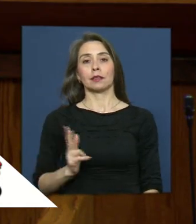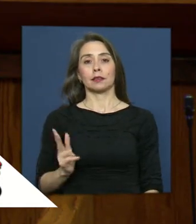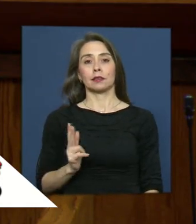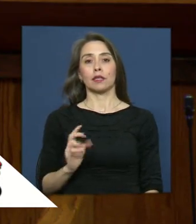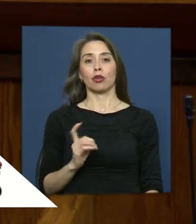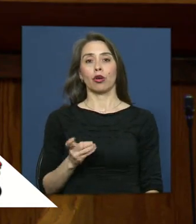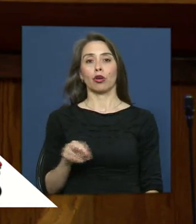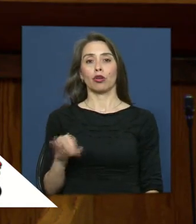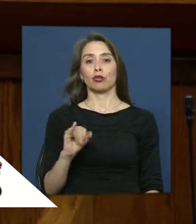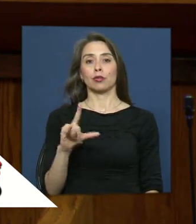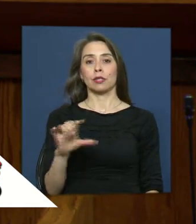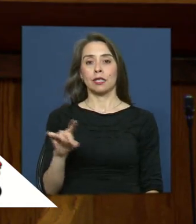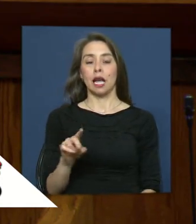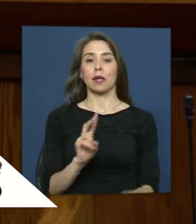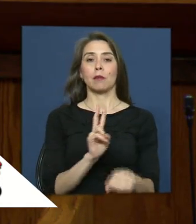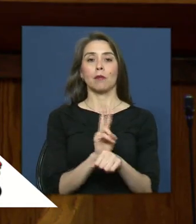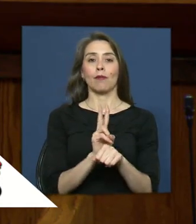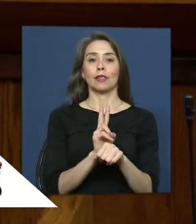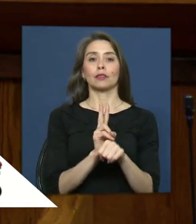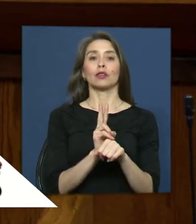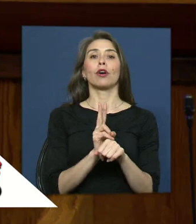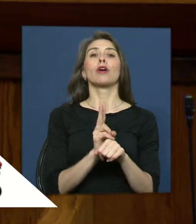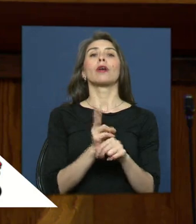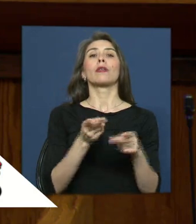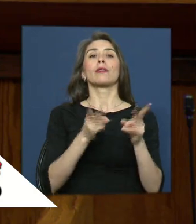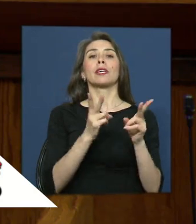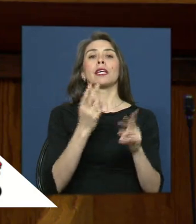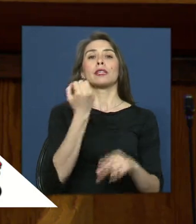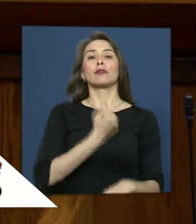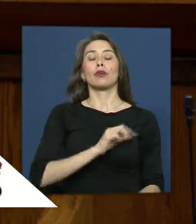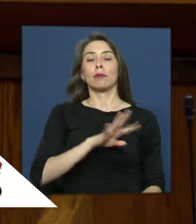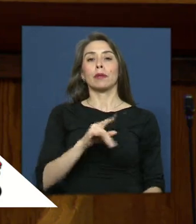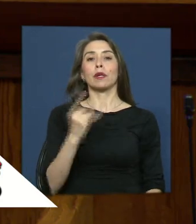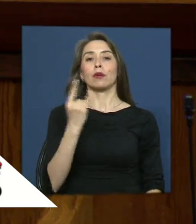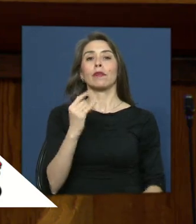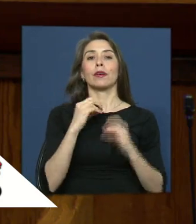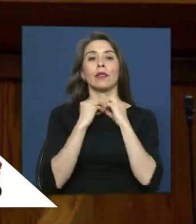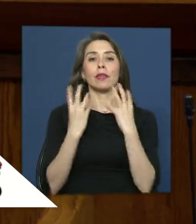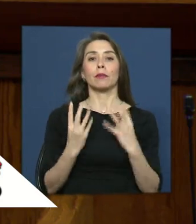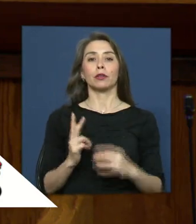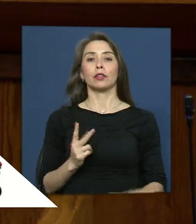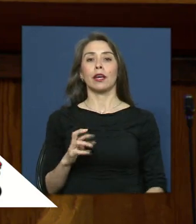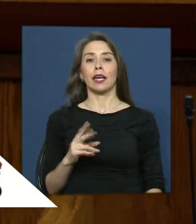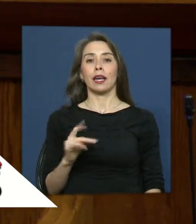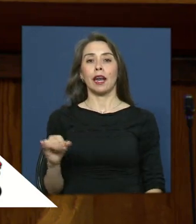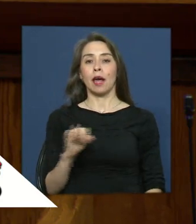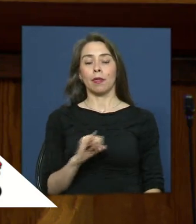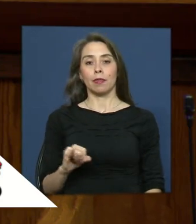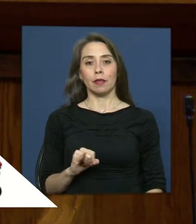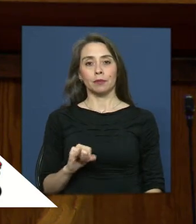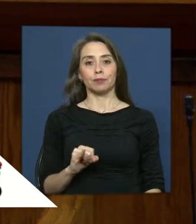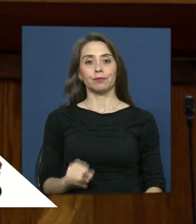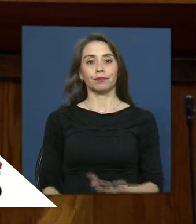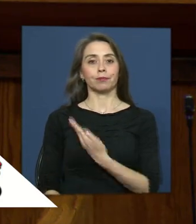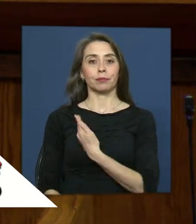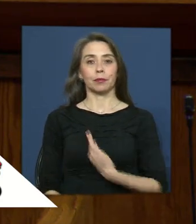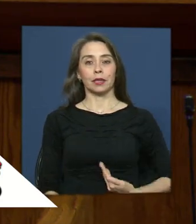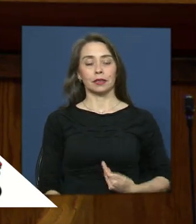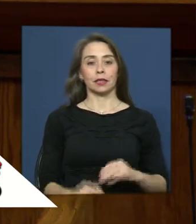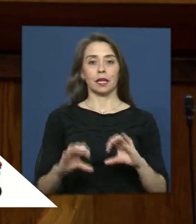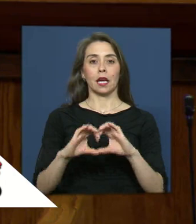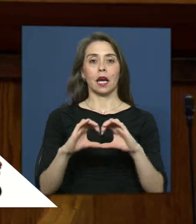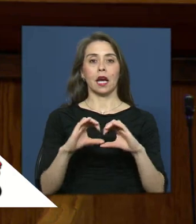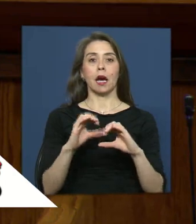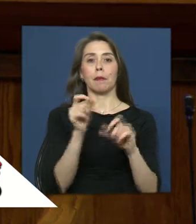Pablo González, al profesor de los Derechos Penales de la Universidad Diego Portales, el señor Héctor Hernández, y a la presidenta de la Duración de